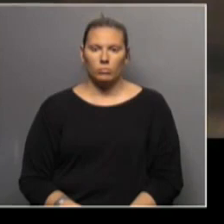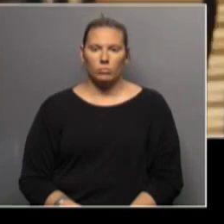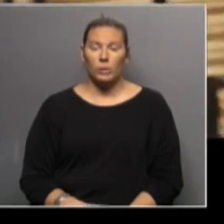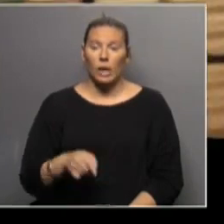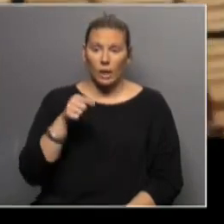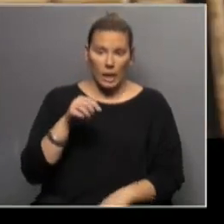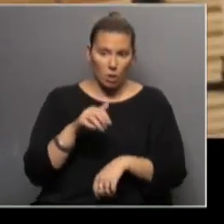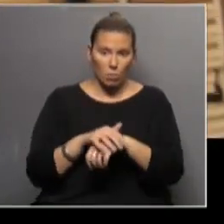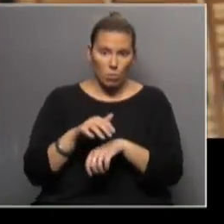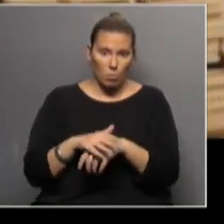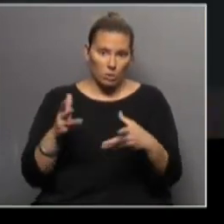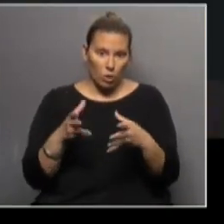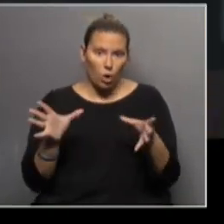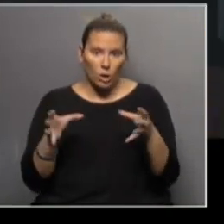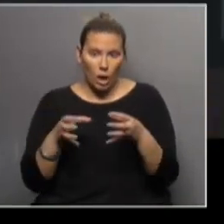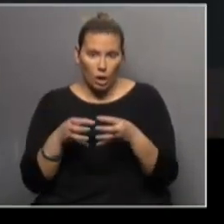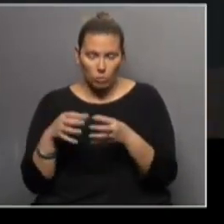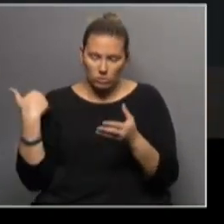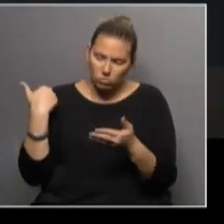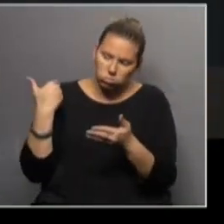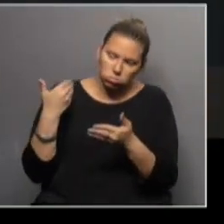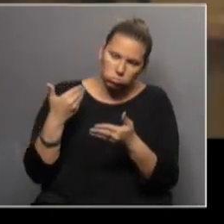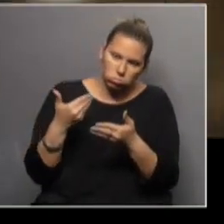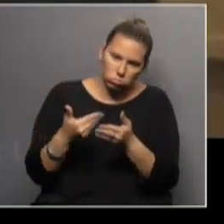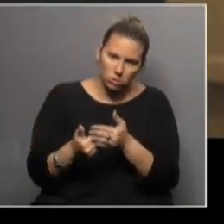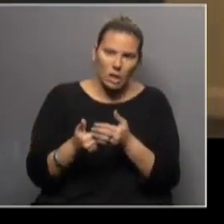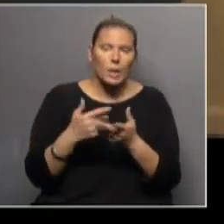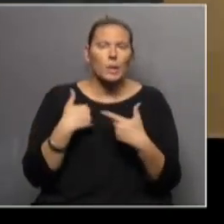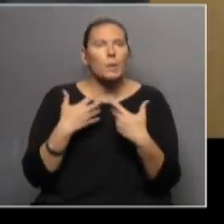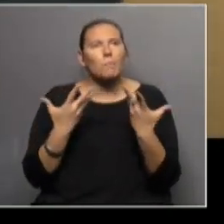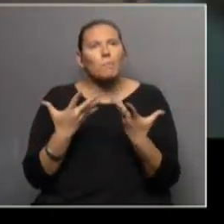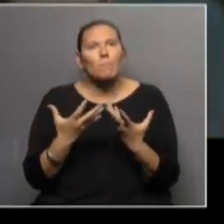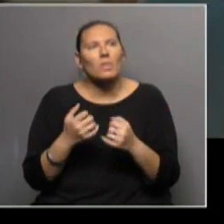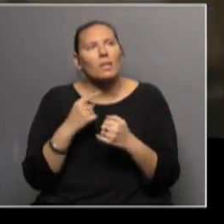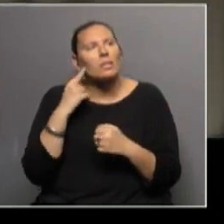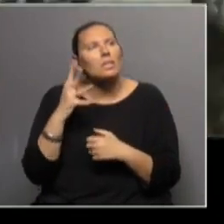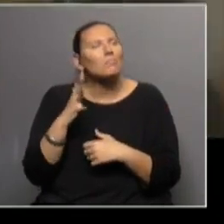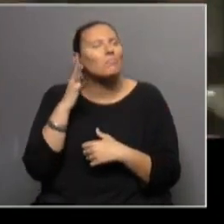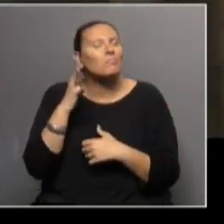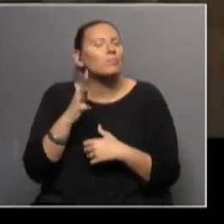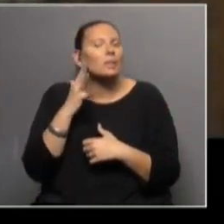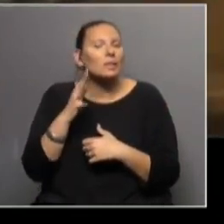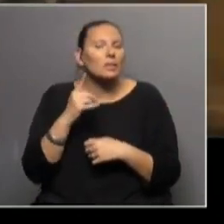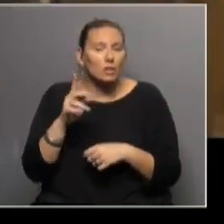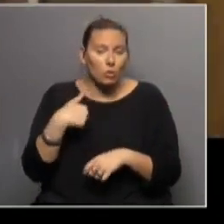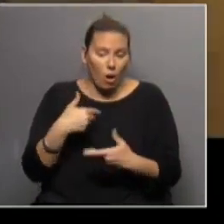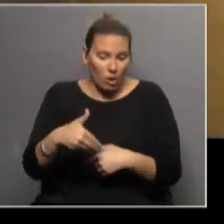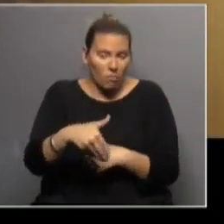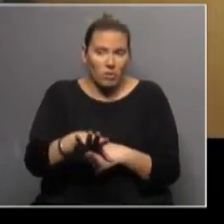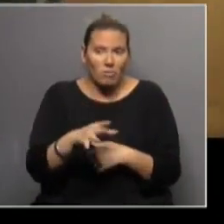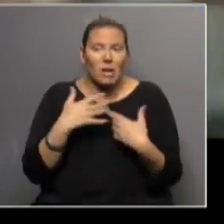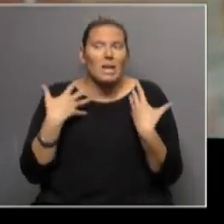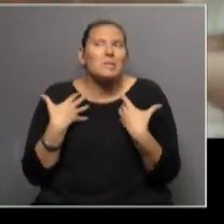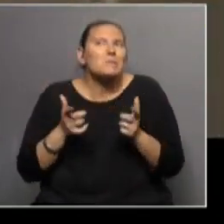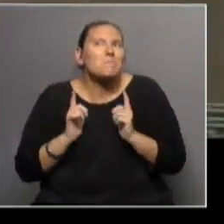En este momento de la banda, con todo el camino recorrido, ¿qué les entusiasma, qué les ilusiona de estos toques que van a suceder en el